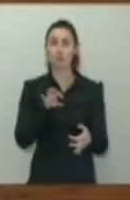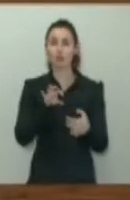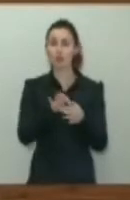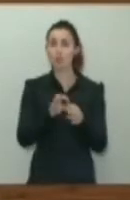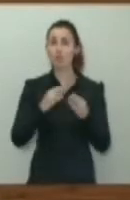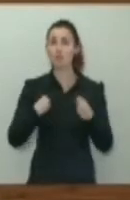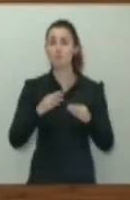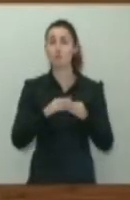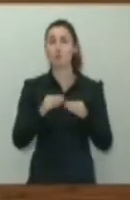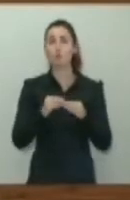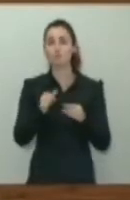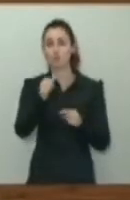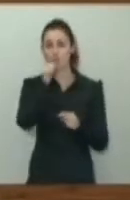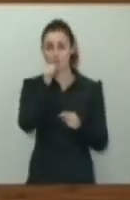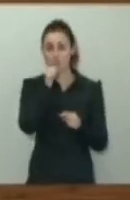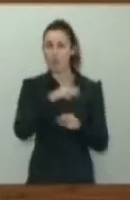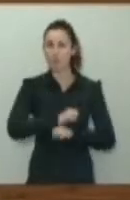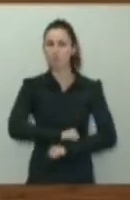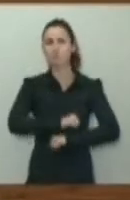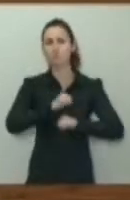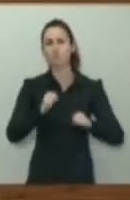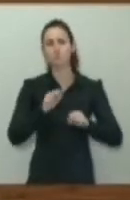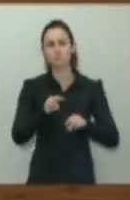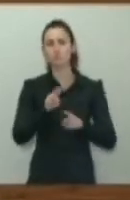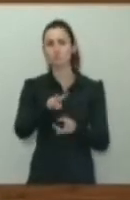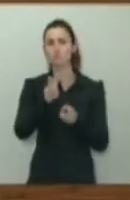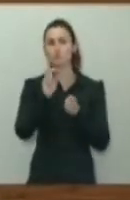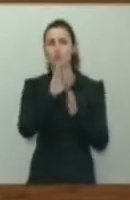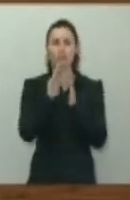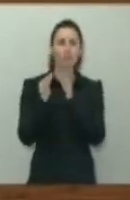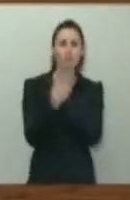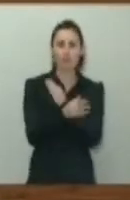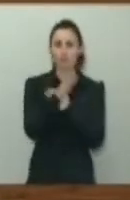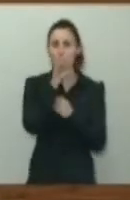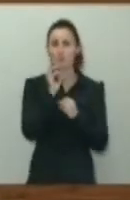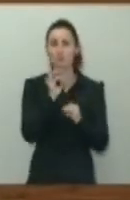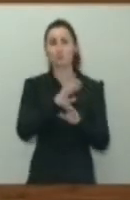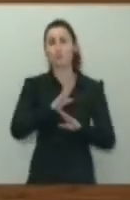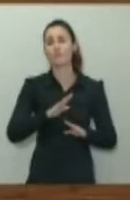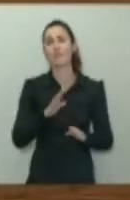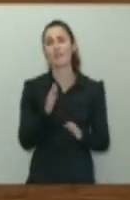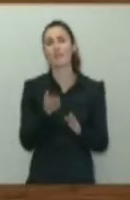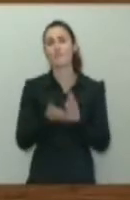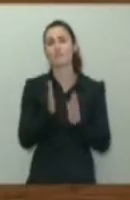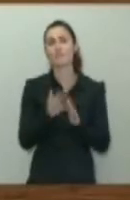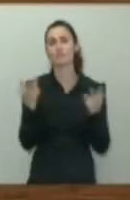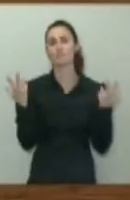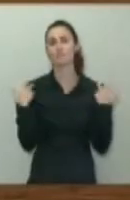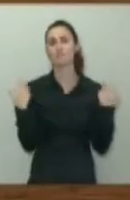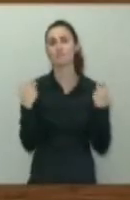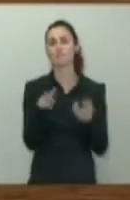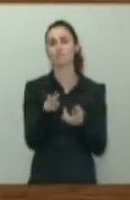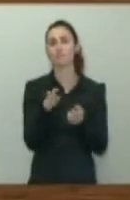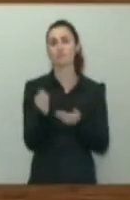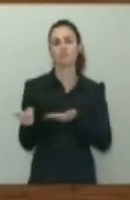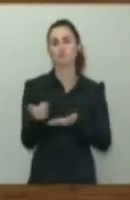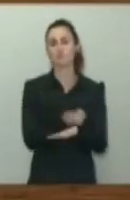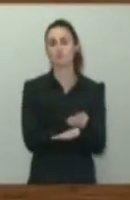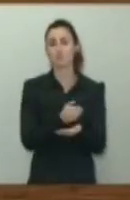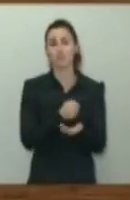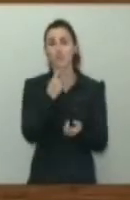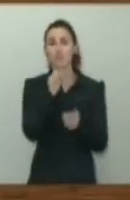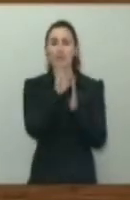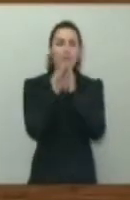del uso del agua constituye un impuesto indirecto de finalidad extrafiscal. Y si dice impuesto